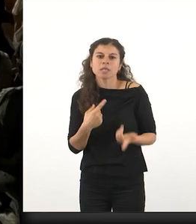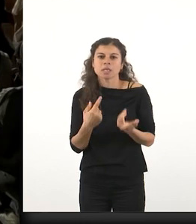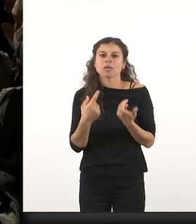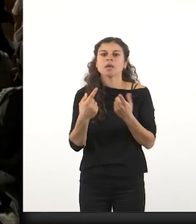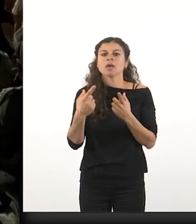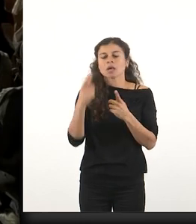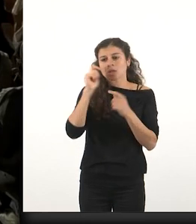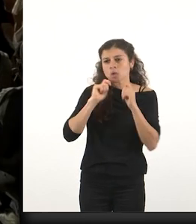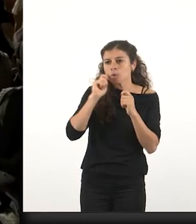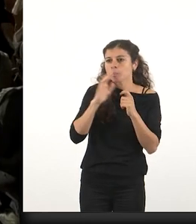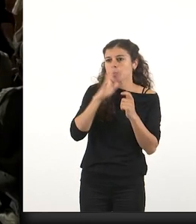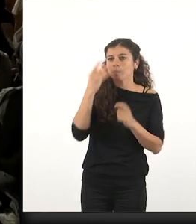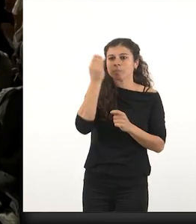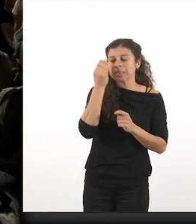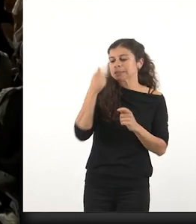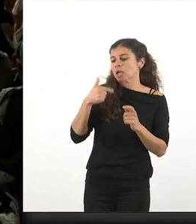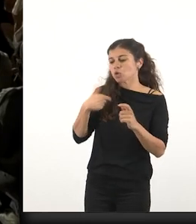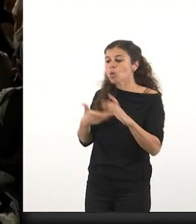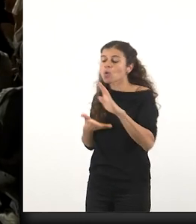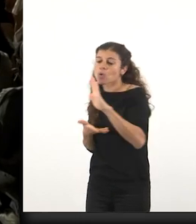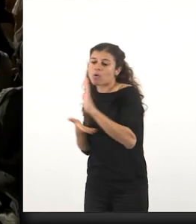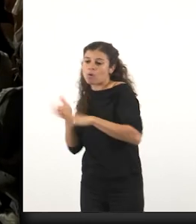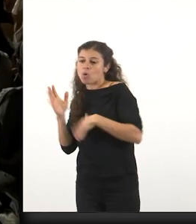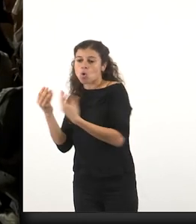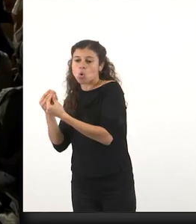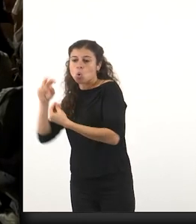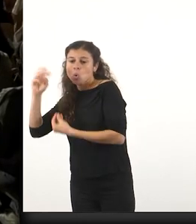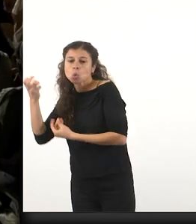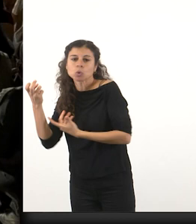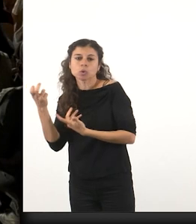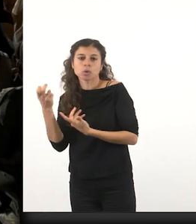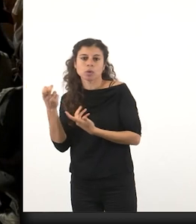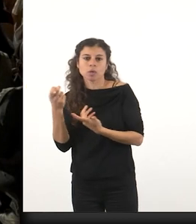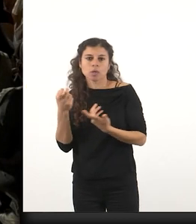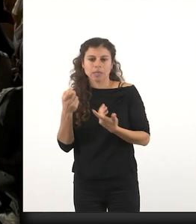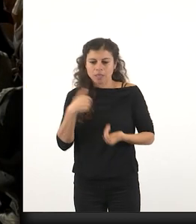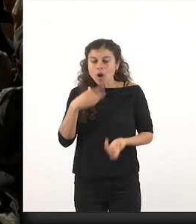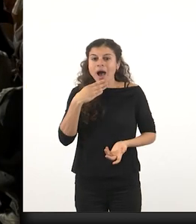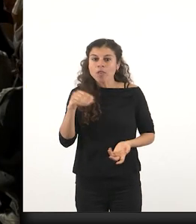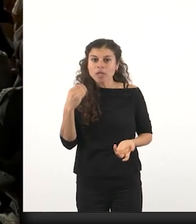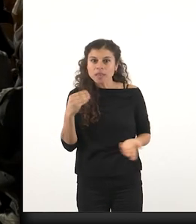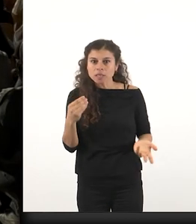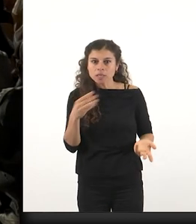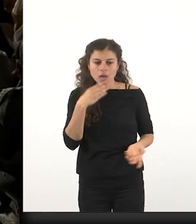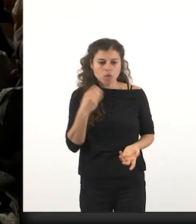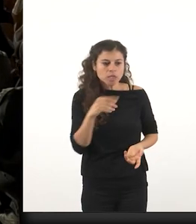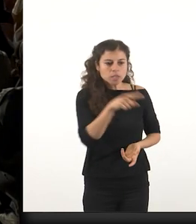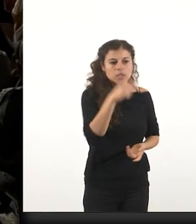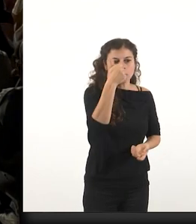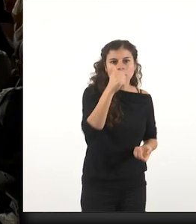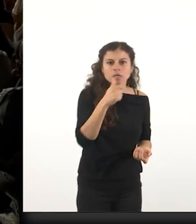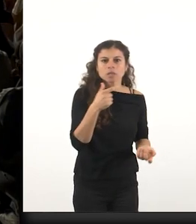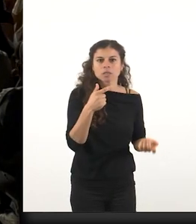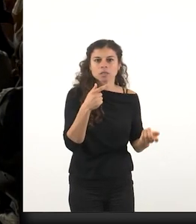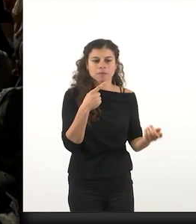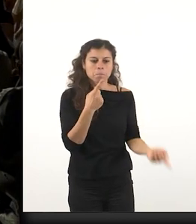por otro. Y yo digo que tengo un adolescente, que tengo a un chico comiendo la palma a mi mano ¿Pero tú sabes el poder que te da